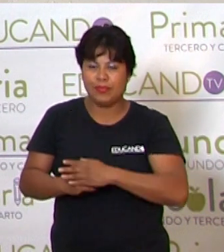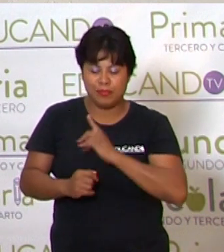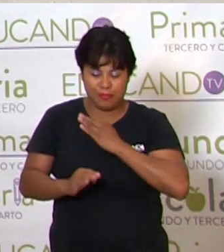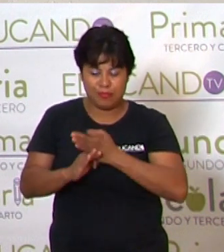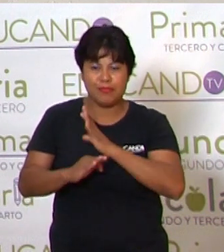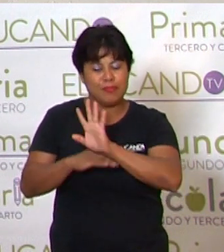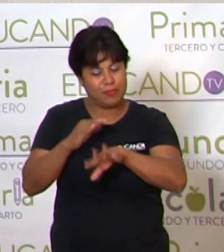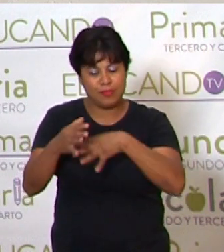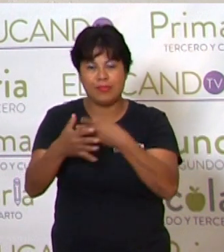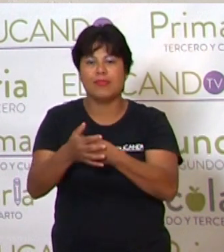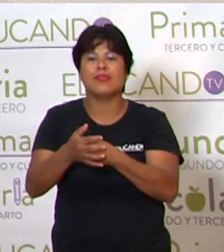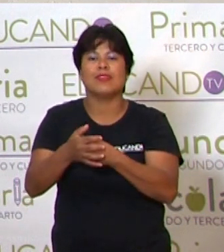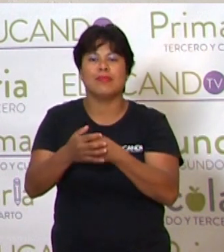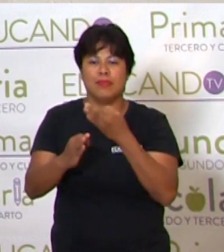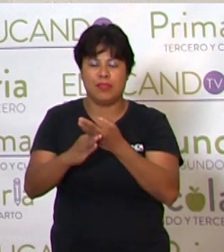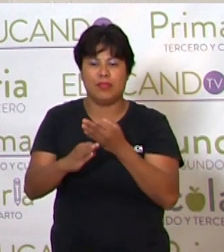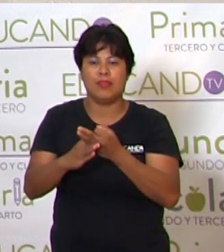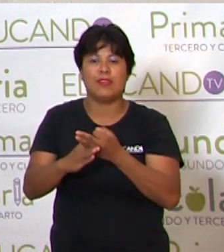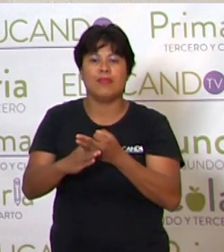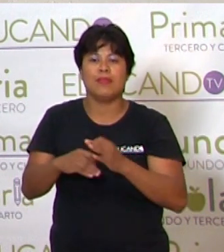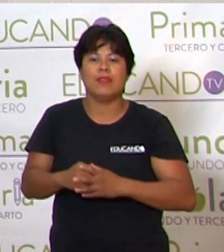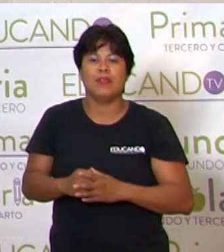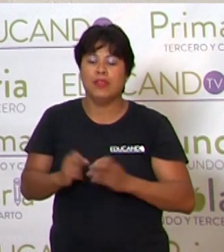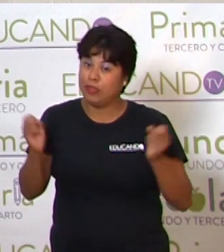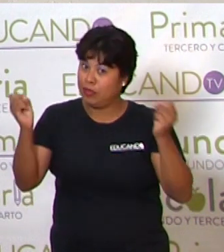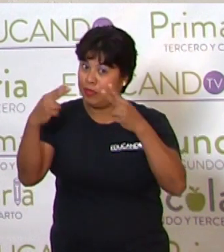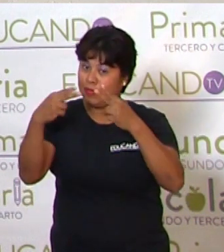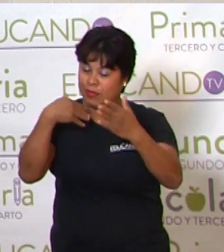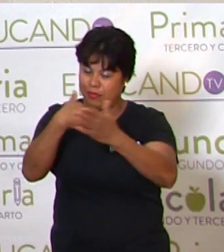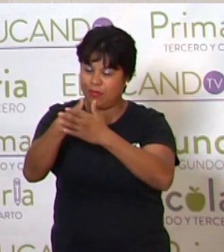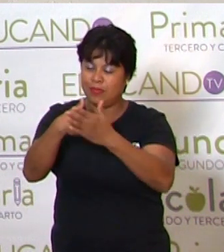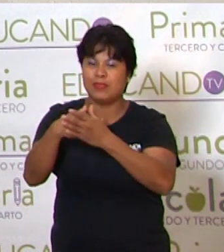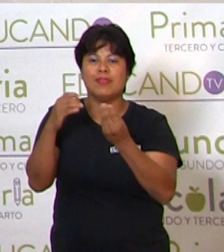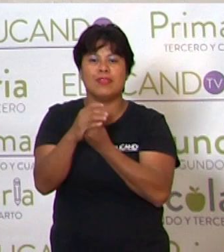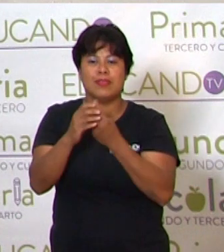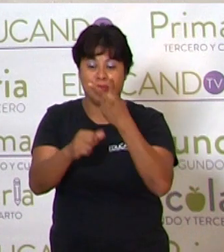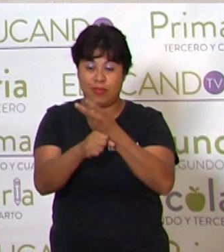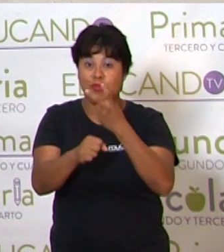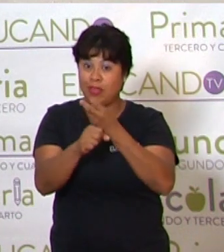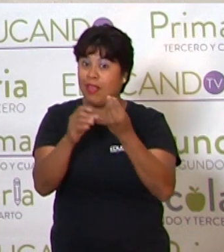Bueno, por mi parte, eso ha sido todo el día de hoy. Nos vemos